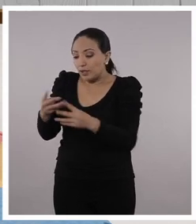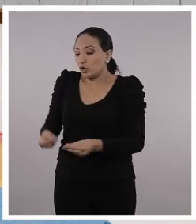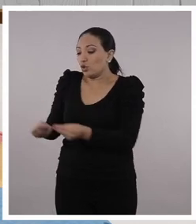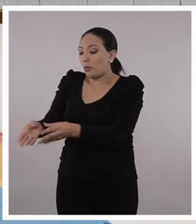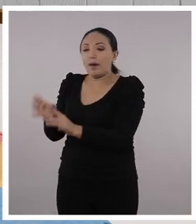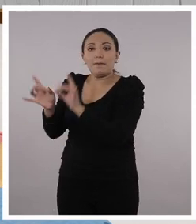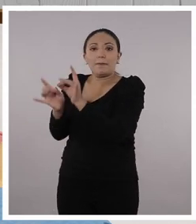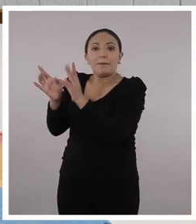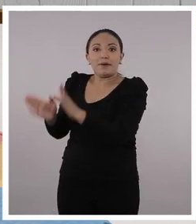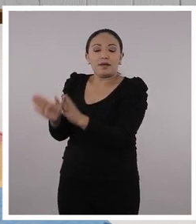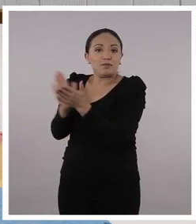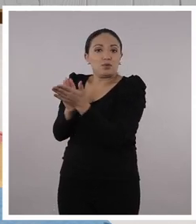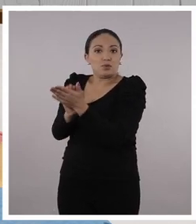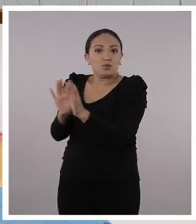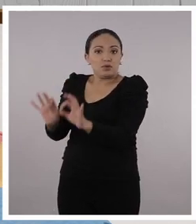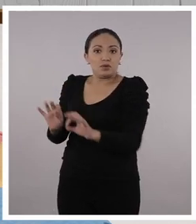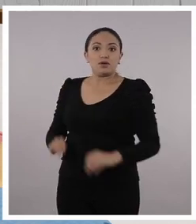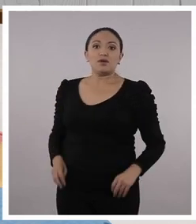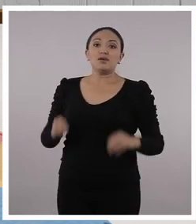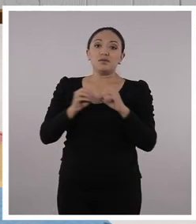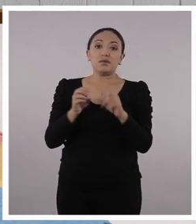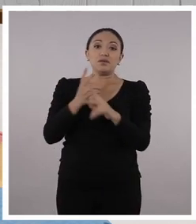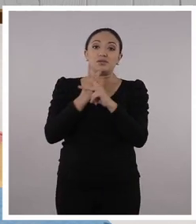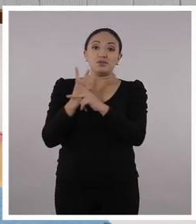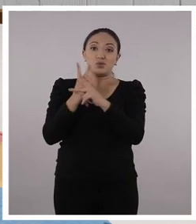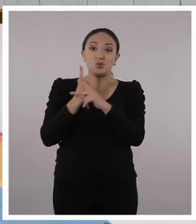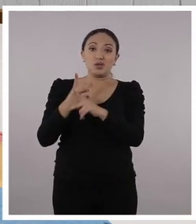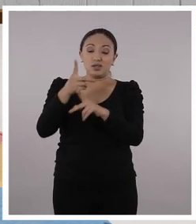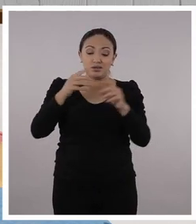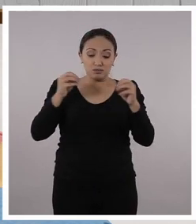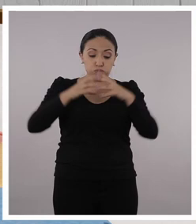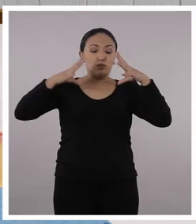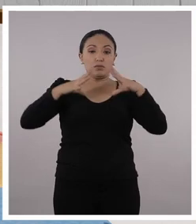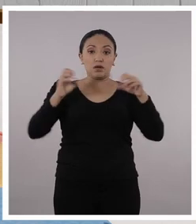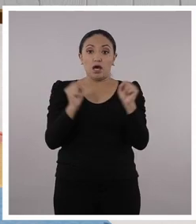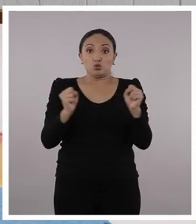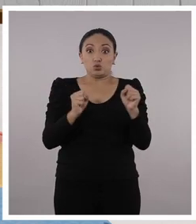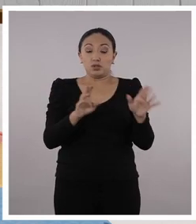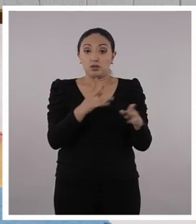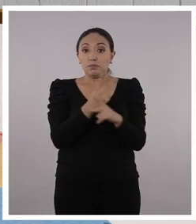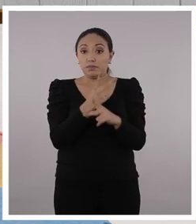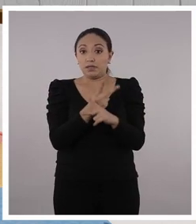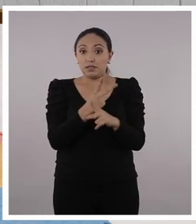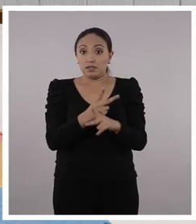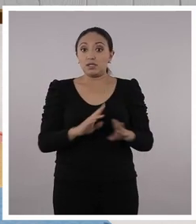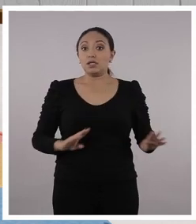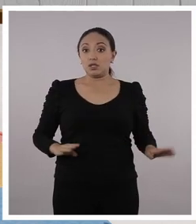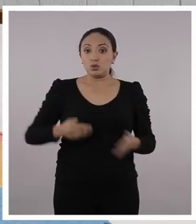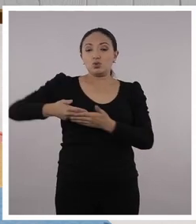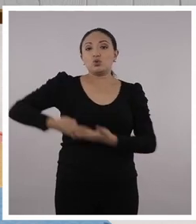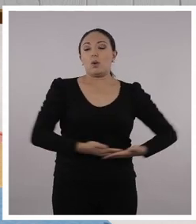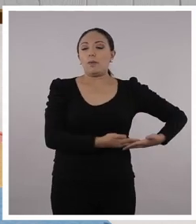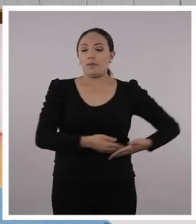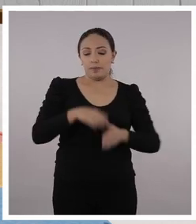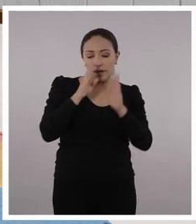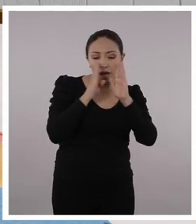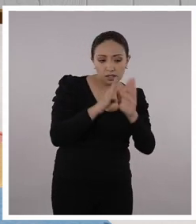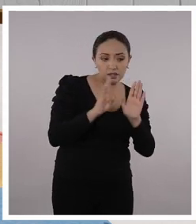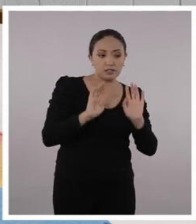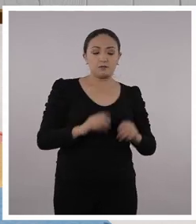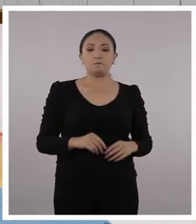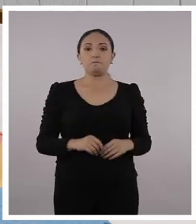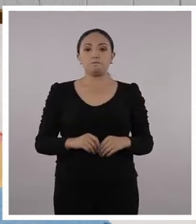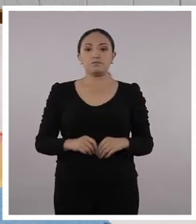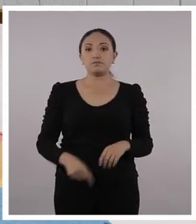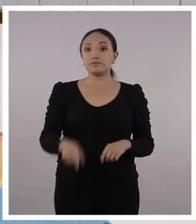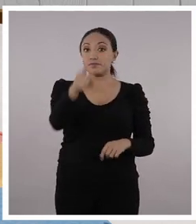y toma el globo y puedes jugar. Con mucho cuidado, sobre todo porque los globos en el momento de reventarse pueden ser un poco peligrosos para los bebés, estar súper